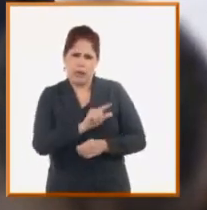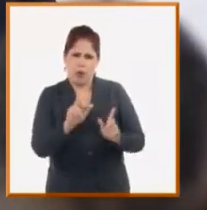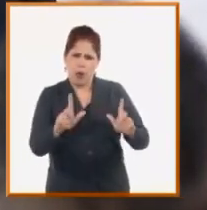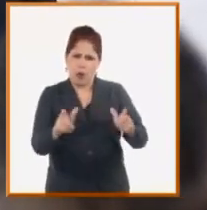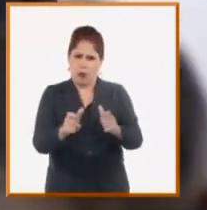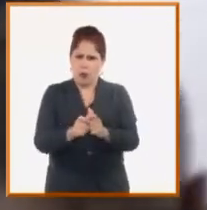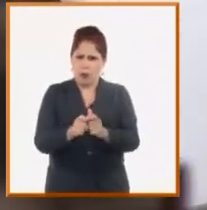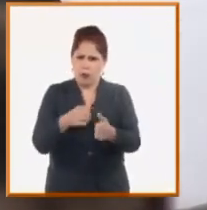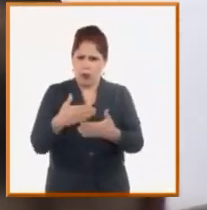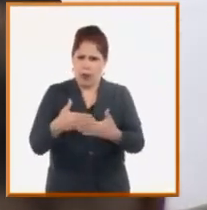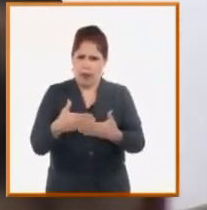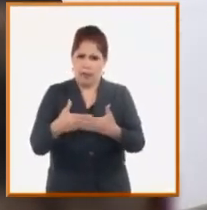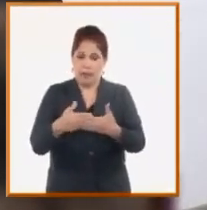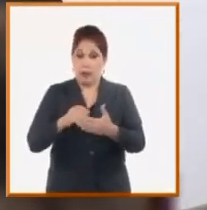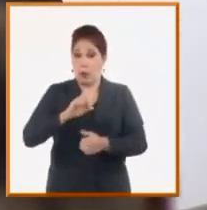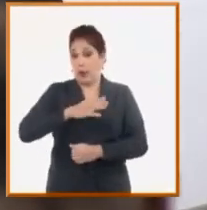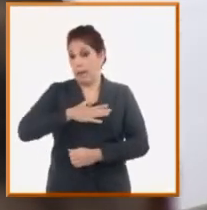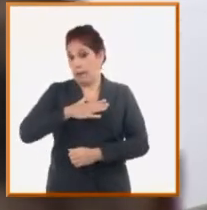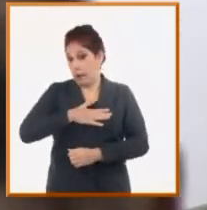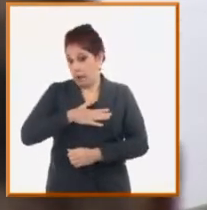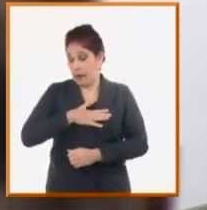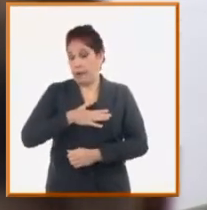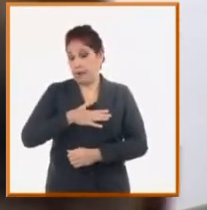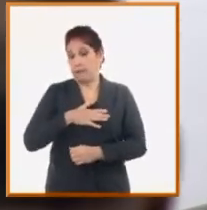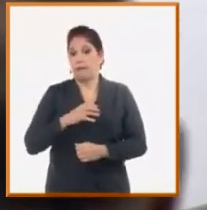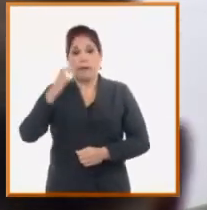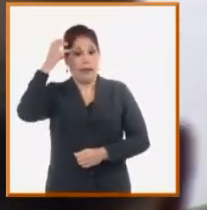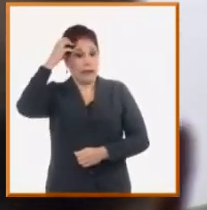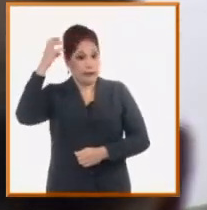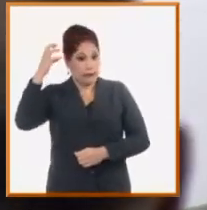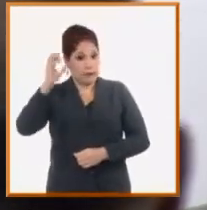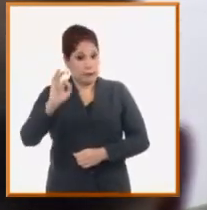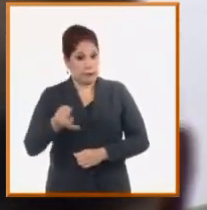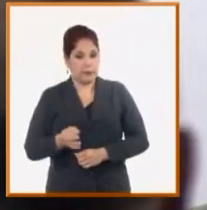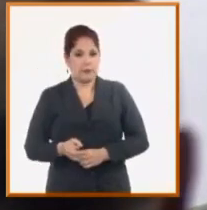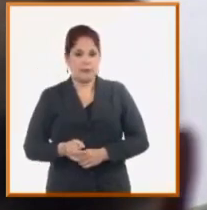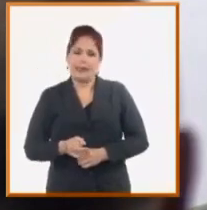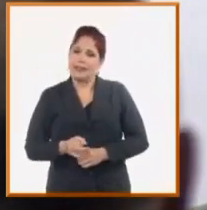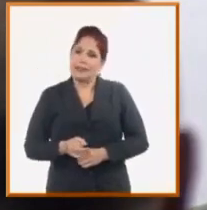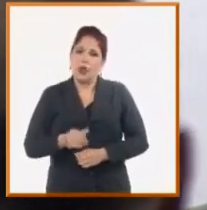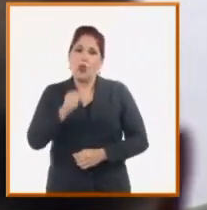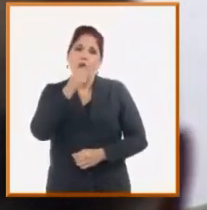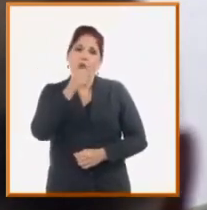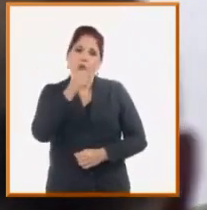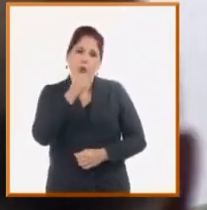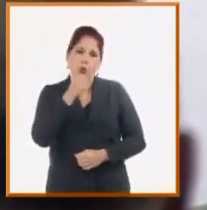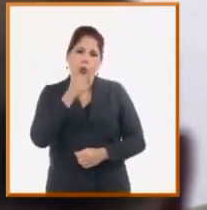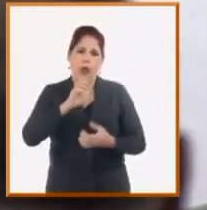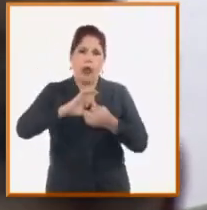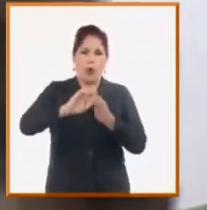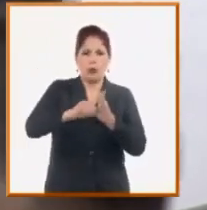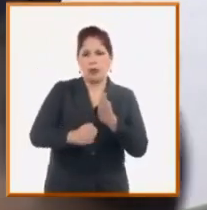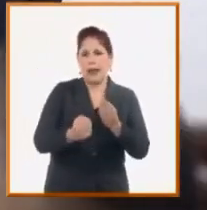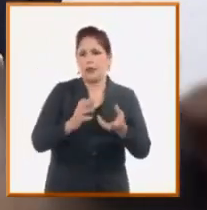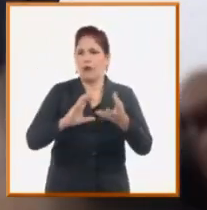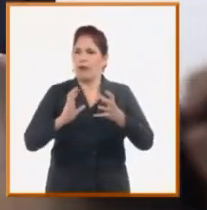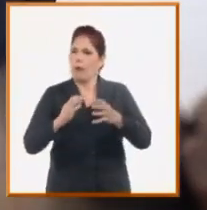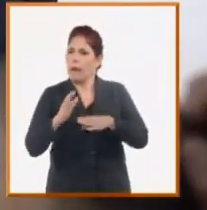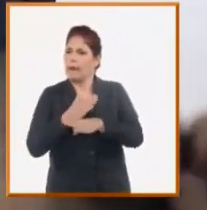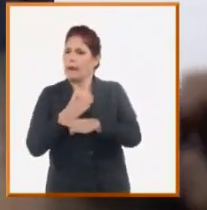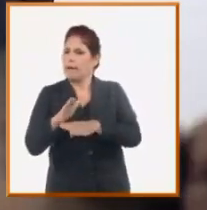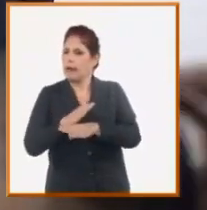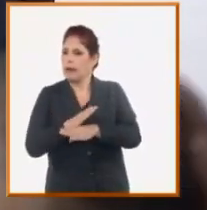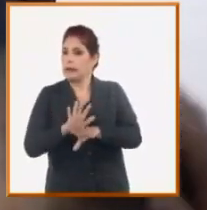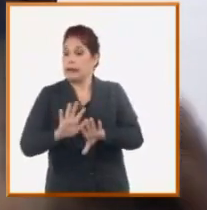con las MIPYMES, una representación de MIPYMES estatales, y se han topado instituciones y dicen, no,